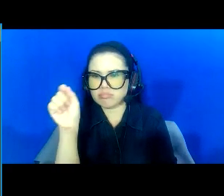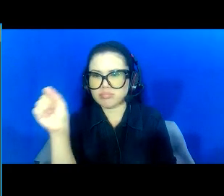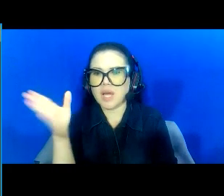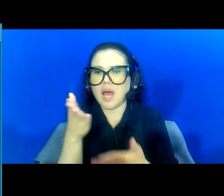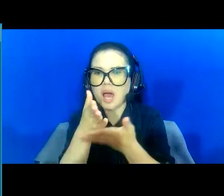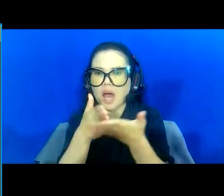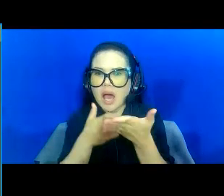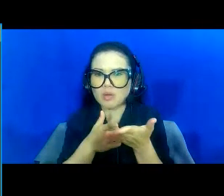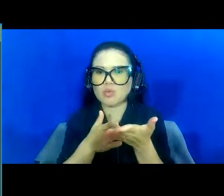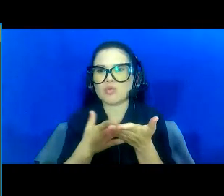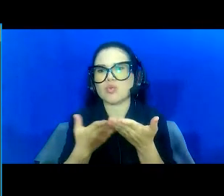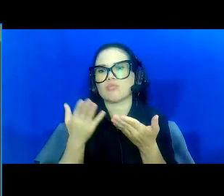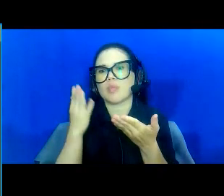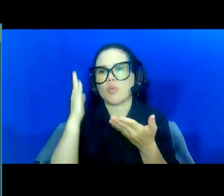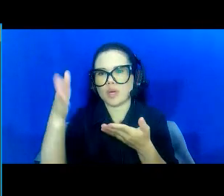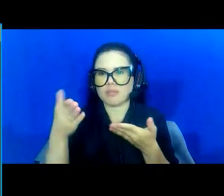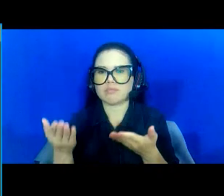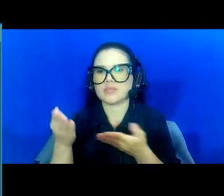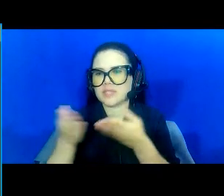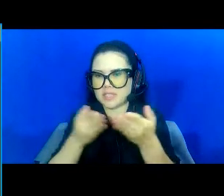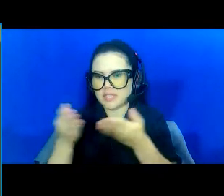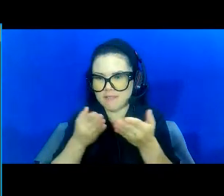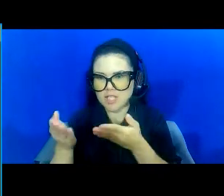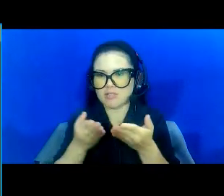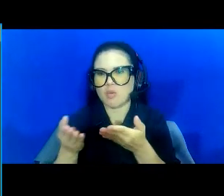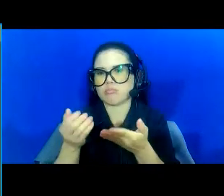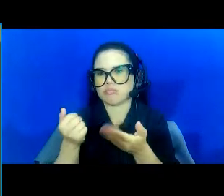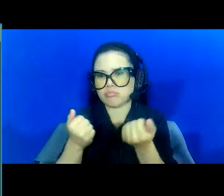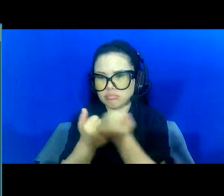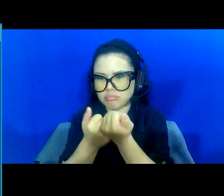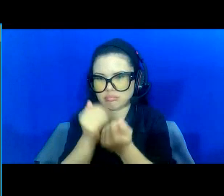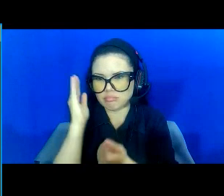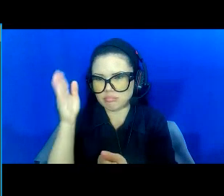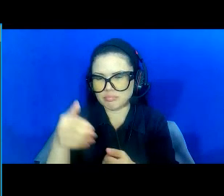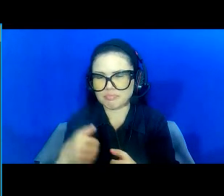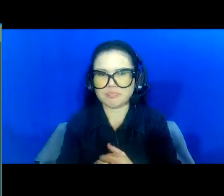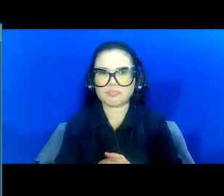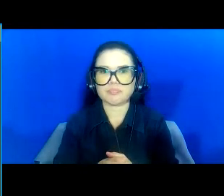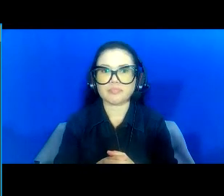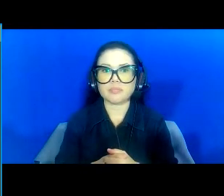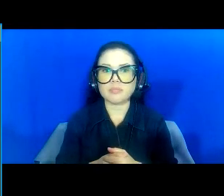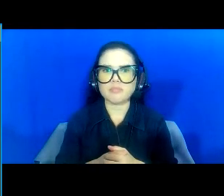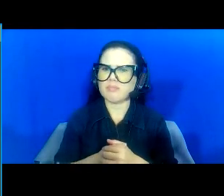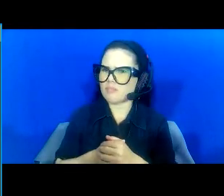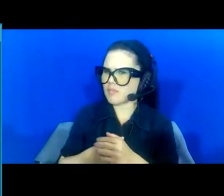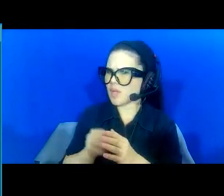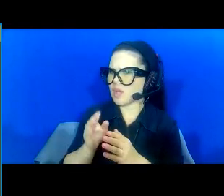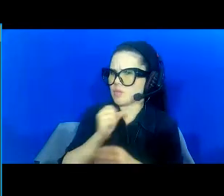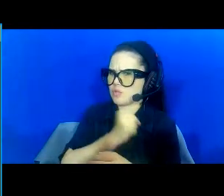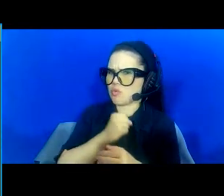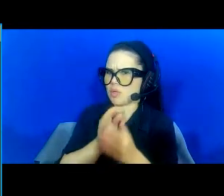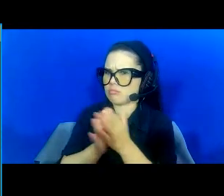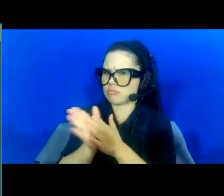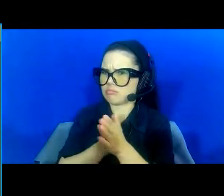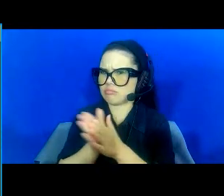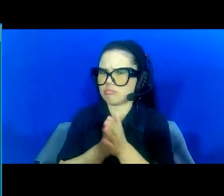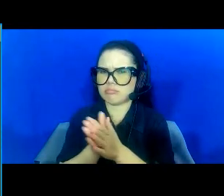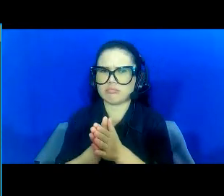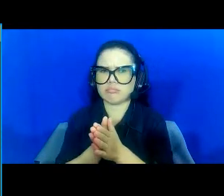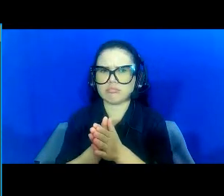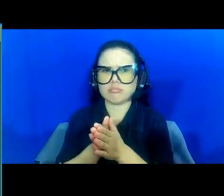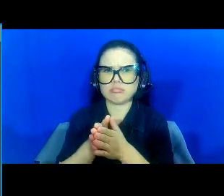considerablemente menor. Con permiso, me llama mucho la atención que si se divide el mapa en 3 tercios, pues hay un